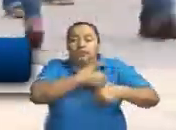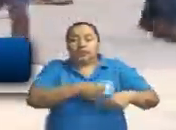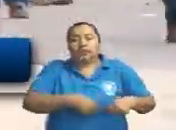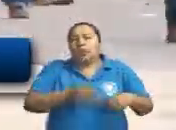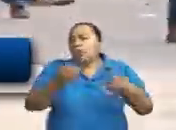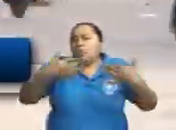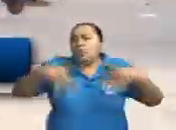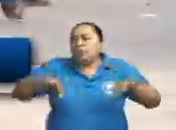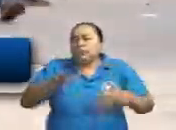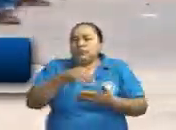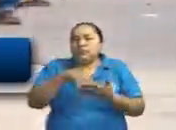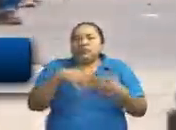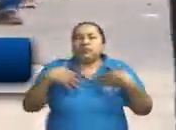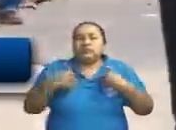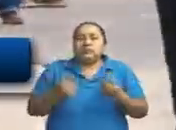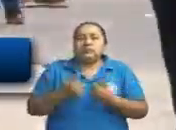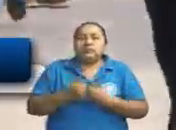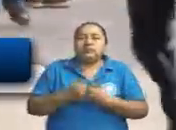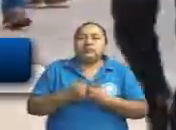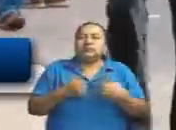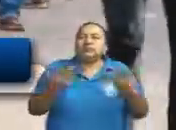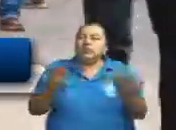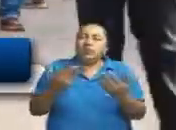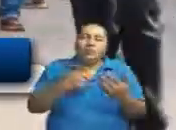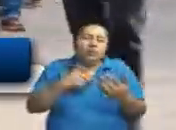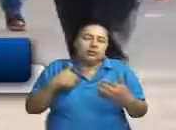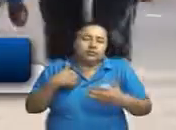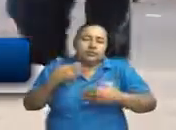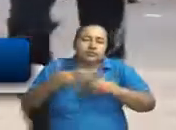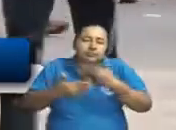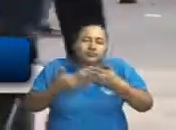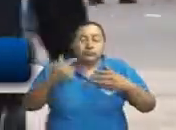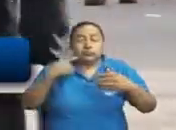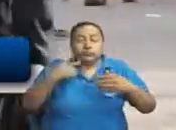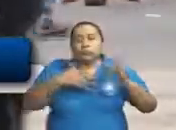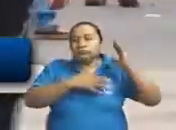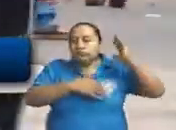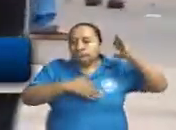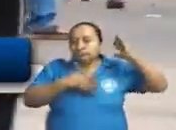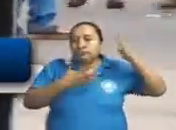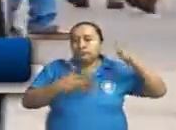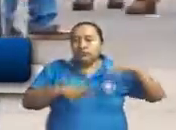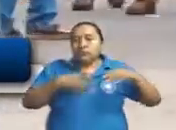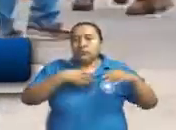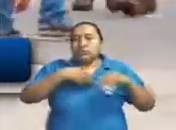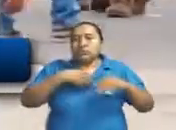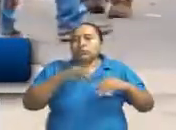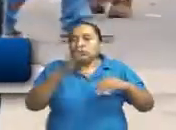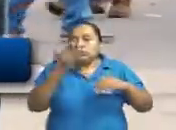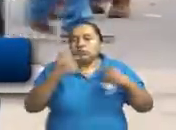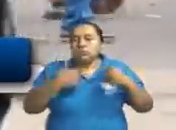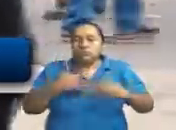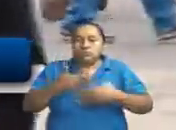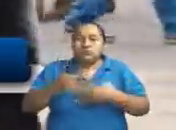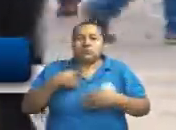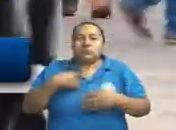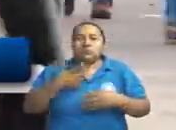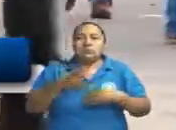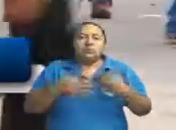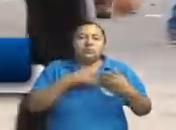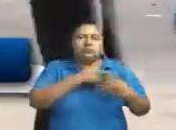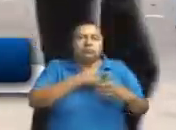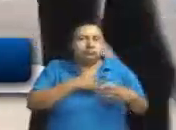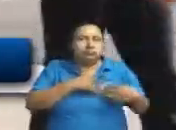de salud del país por esa revisión que se hizo en su cuarto frente al espejo, notó,